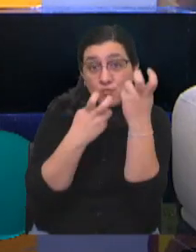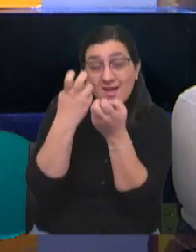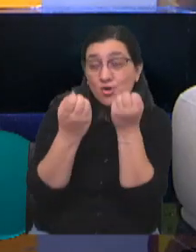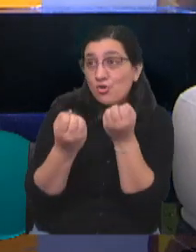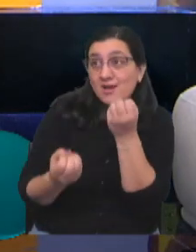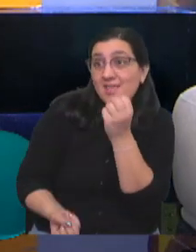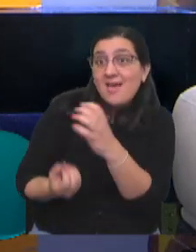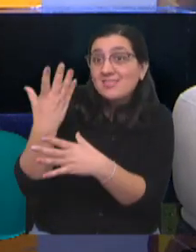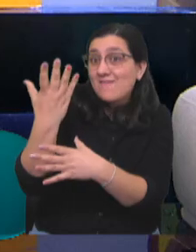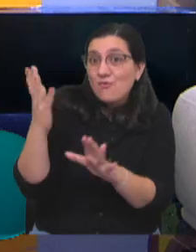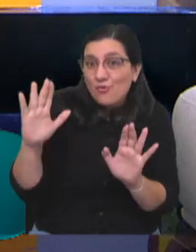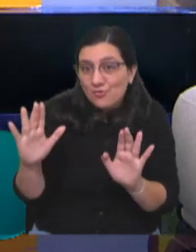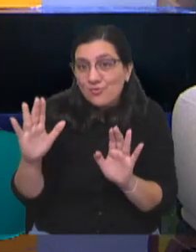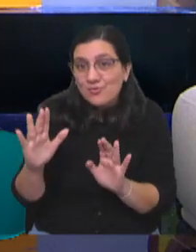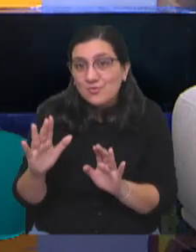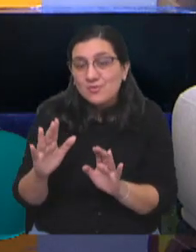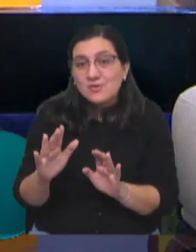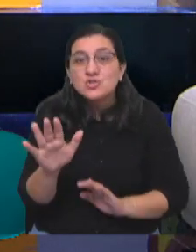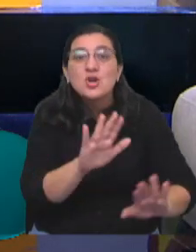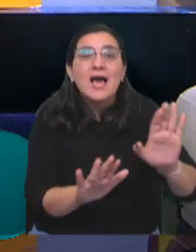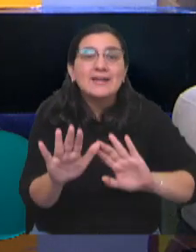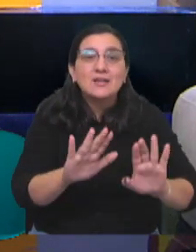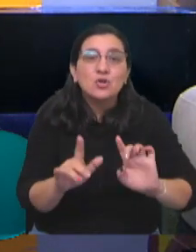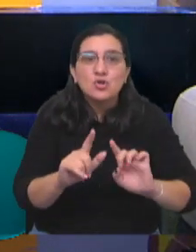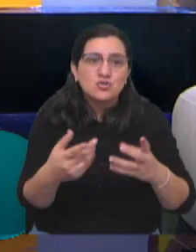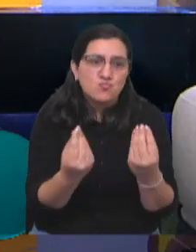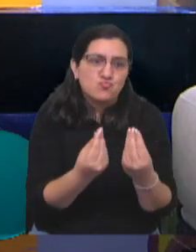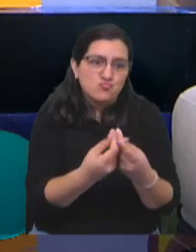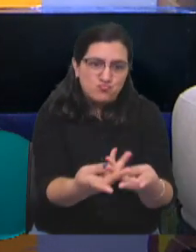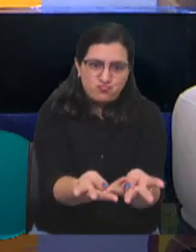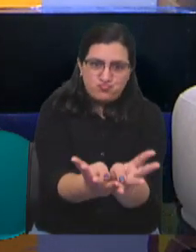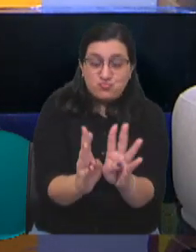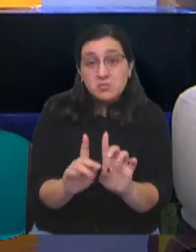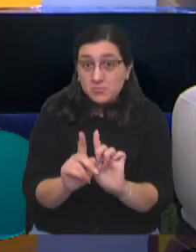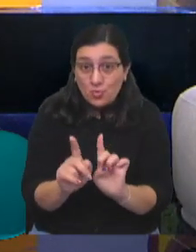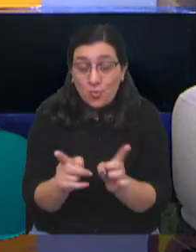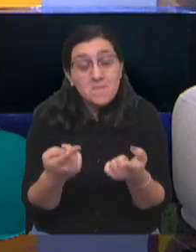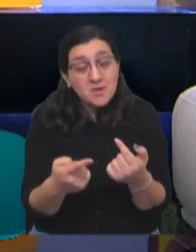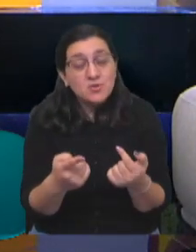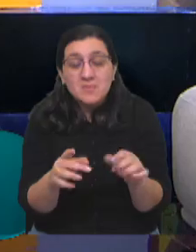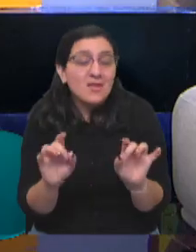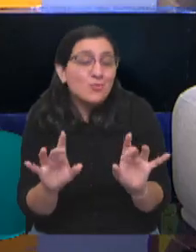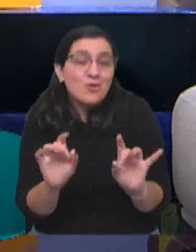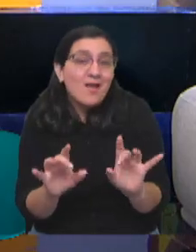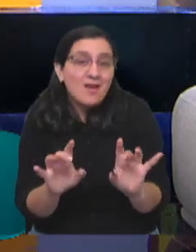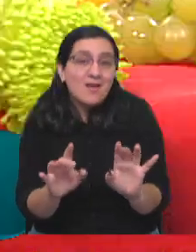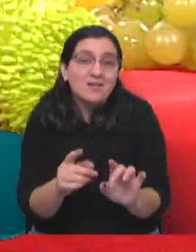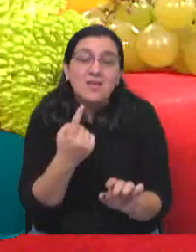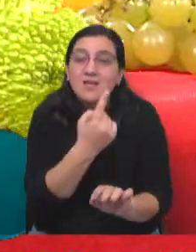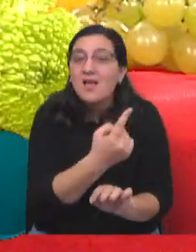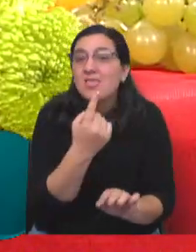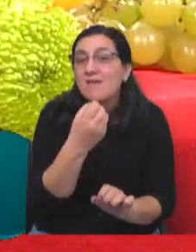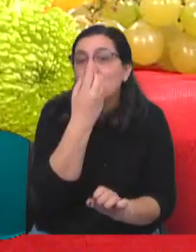creatividad. Me encanta. Vieron que son arreglos que ya no son tan tupidos, son como más orgánicos, más frescos. Como que cada flor tiene